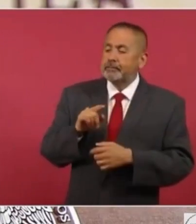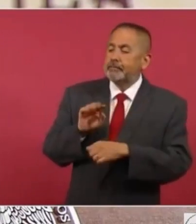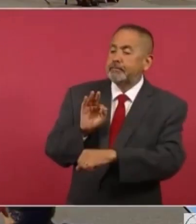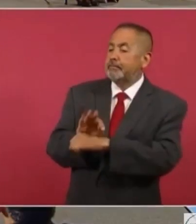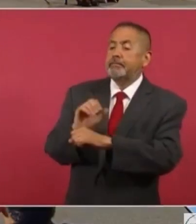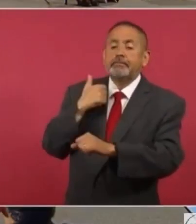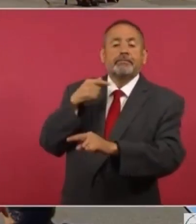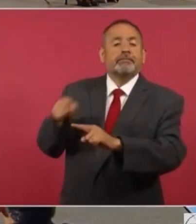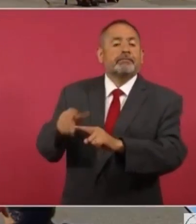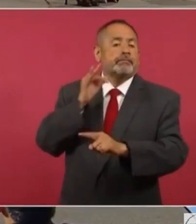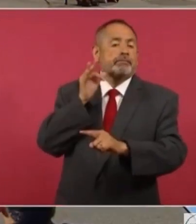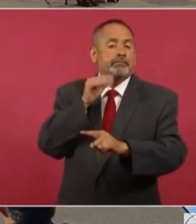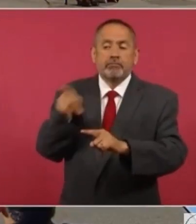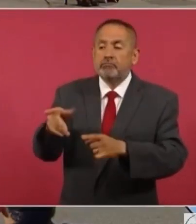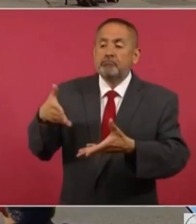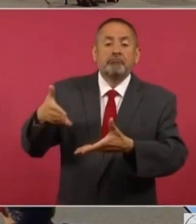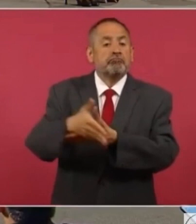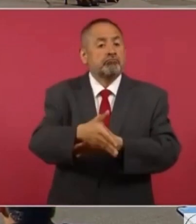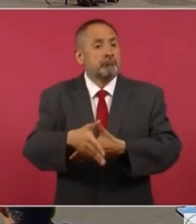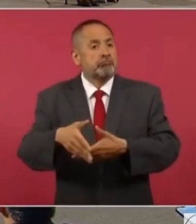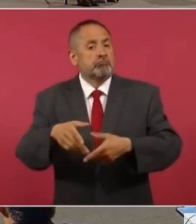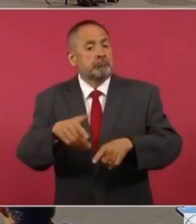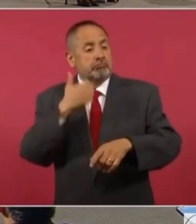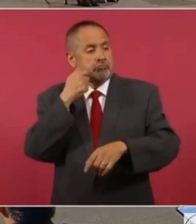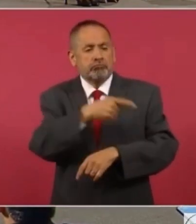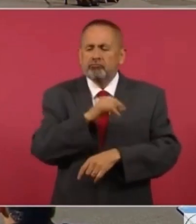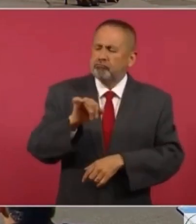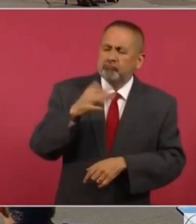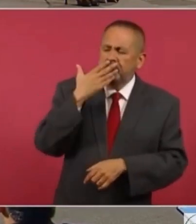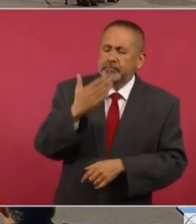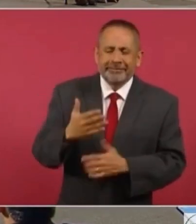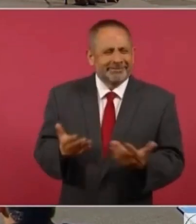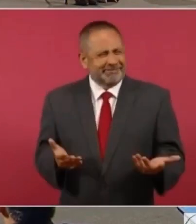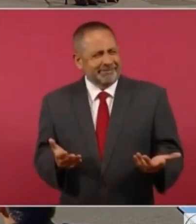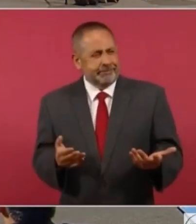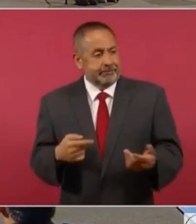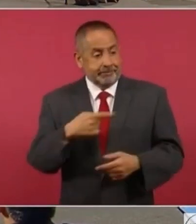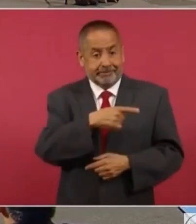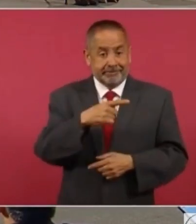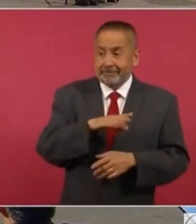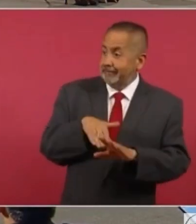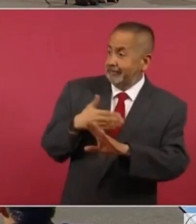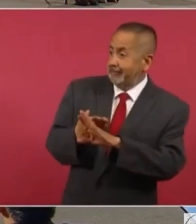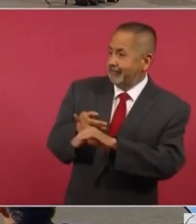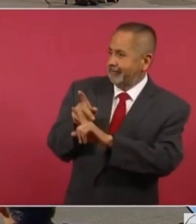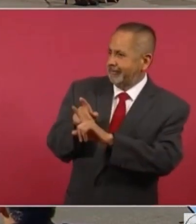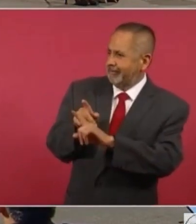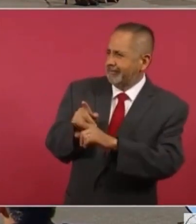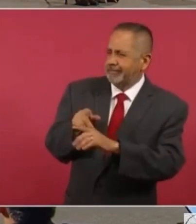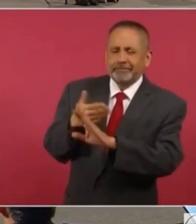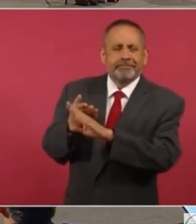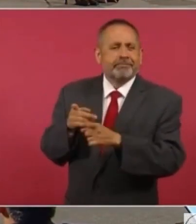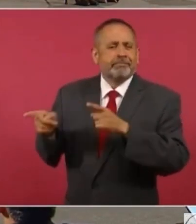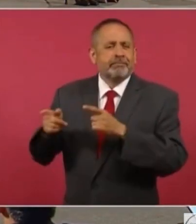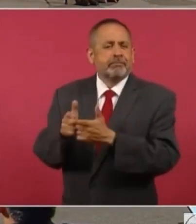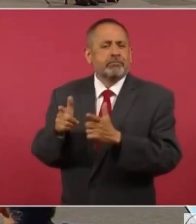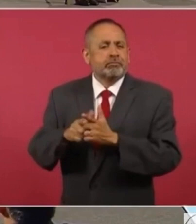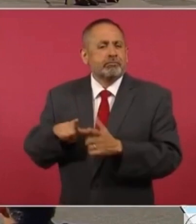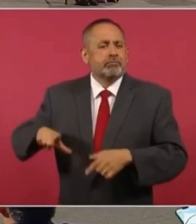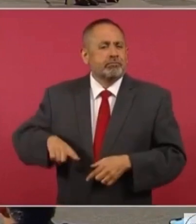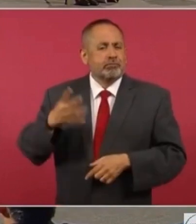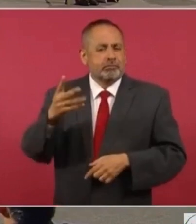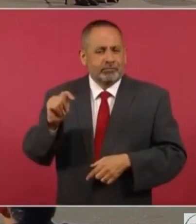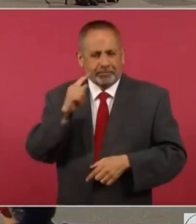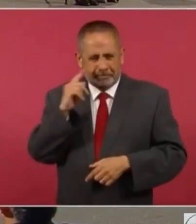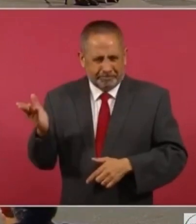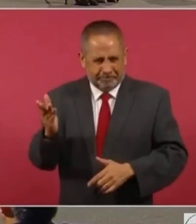política intervencionista y criticó al gobierno de la Cuarta Transformación. Vamos a ver otro corte.